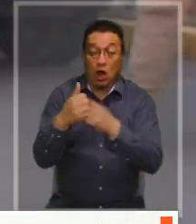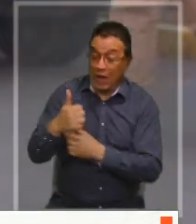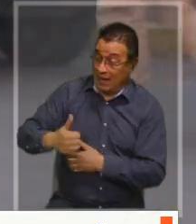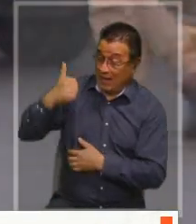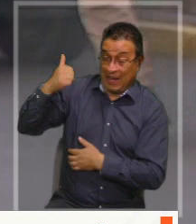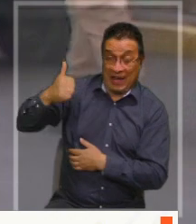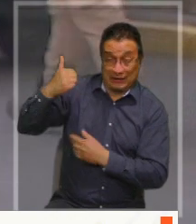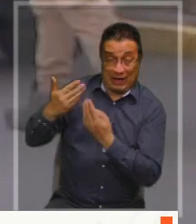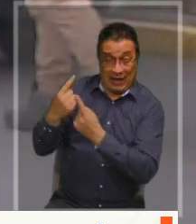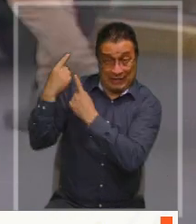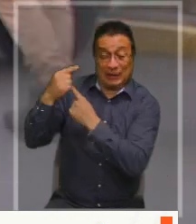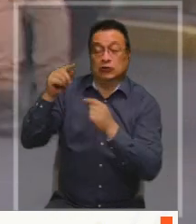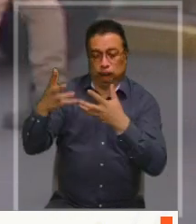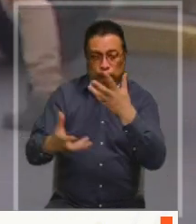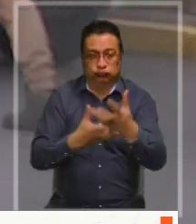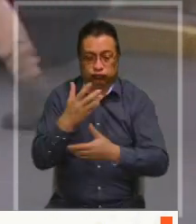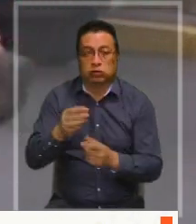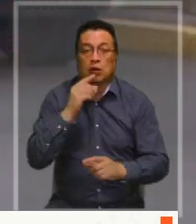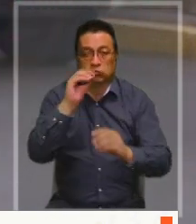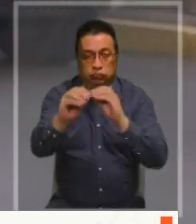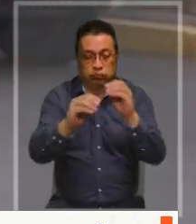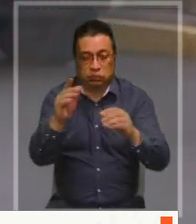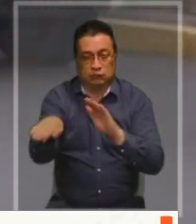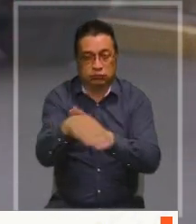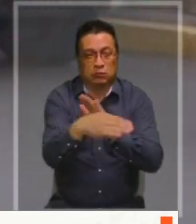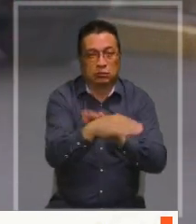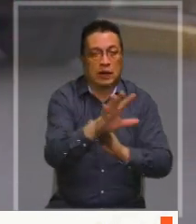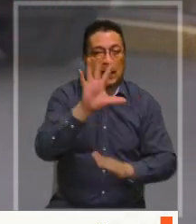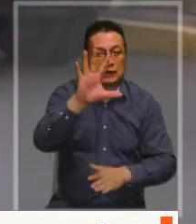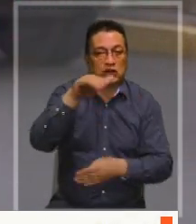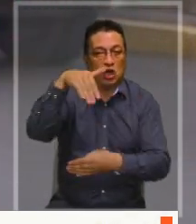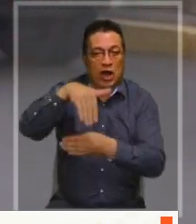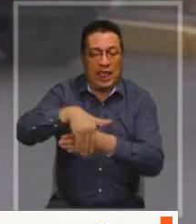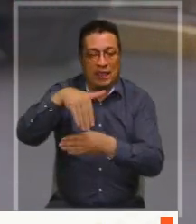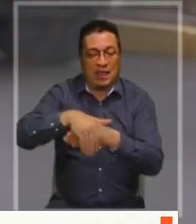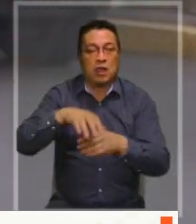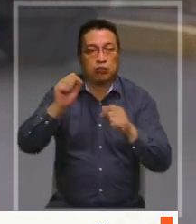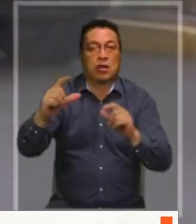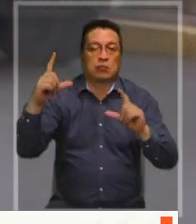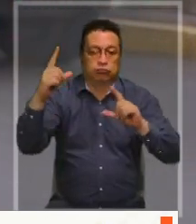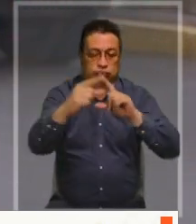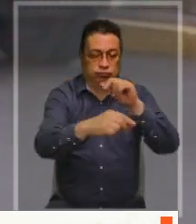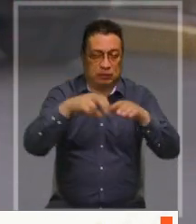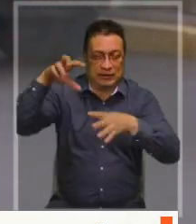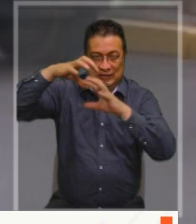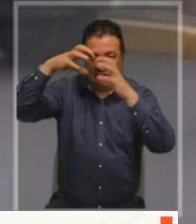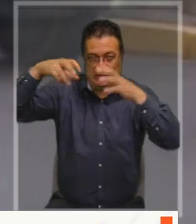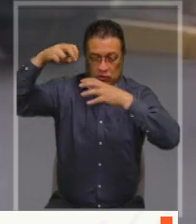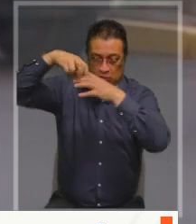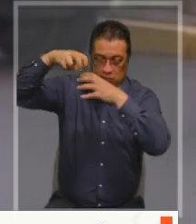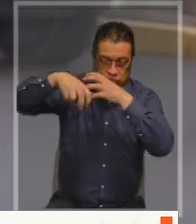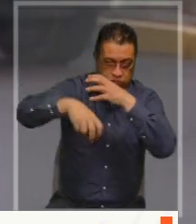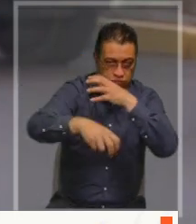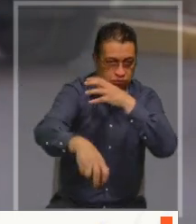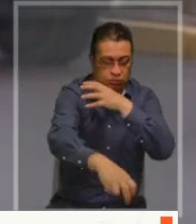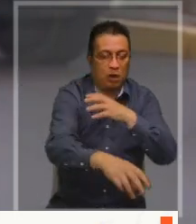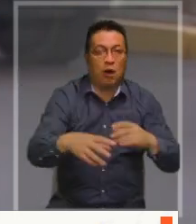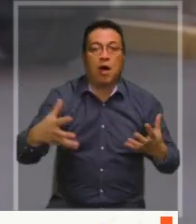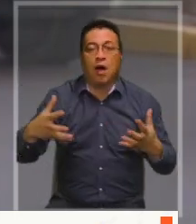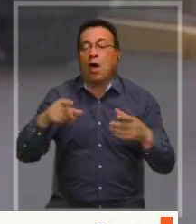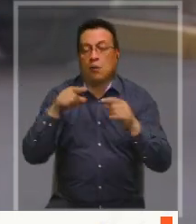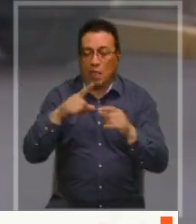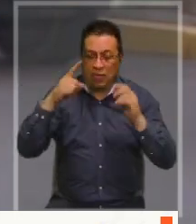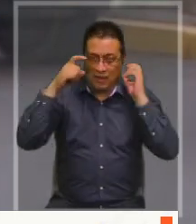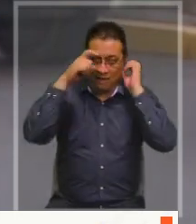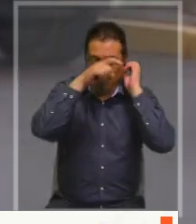está siendo afectado en este minuto y se dio la alerta de evacuación a eso de las 5 de la tarde para que la gente pudiese bajar porque el combate la verdad es que se estaba haciendo muy difícil